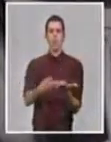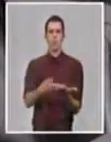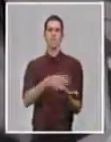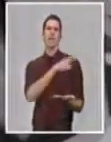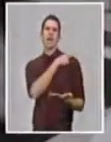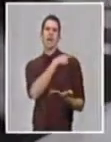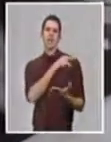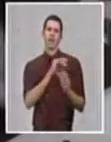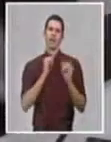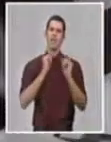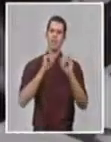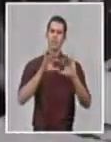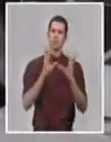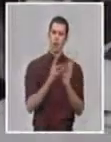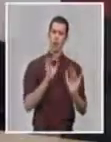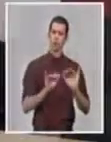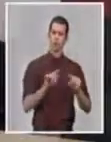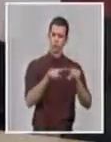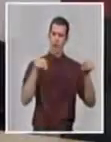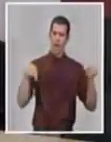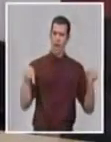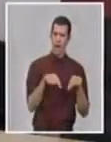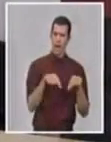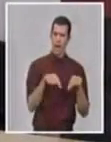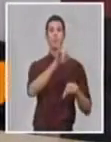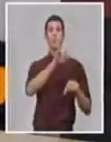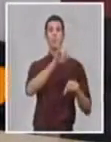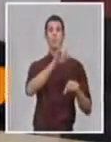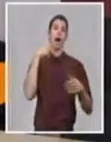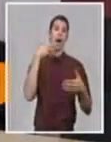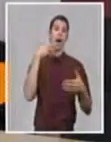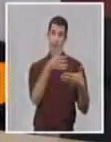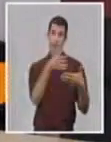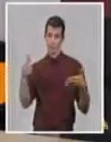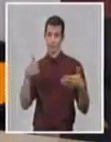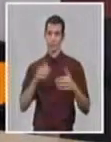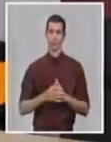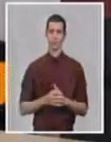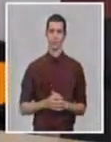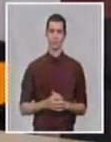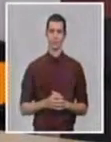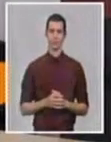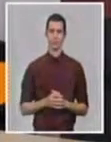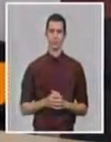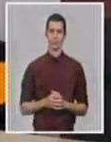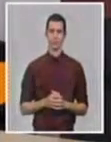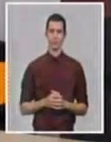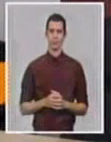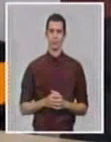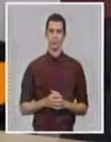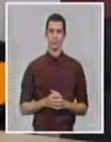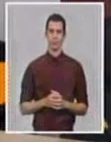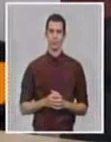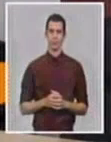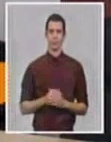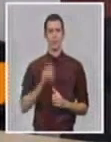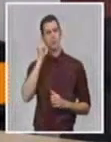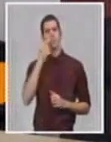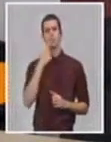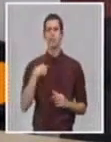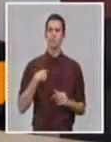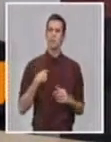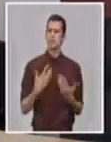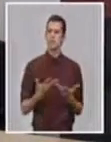redacción durante 19 años. Yo me dedicaba a la función de organizativa